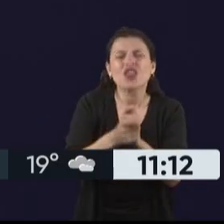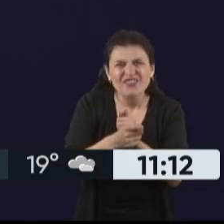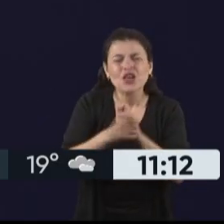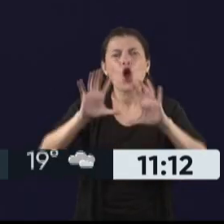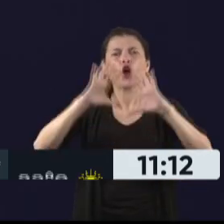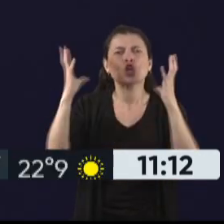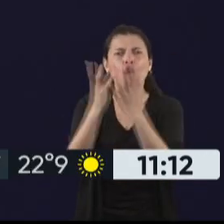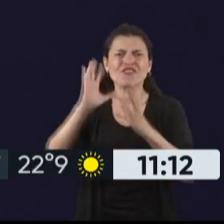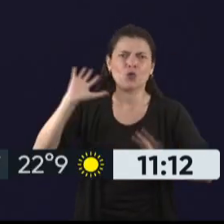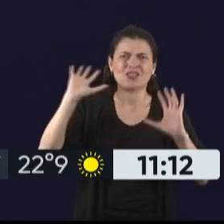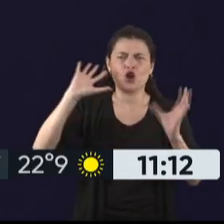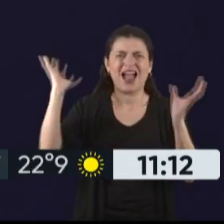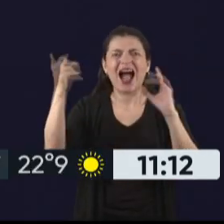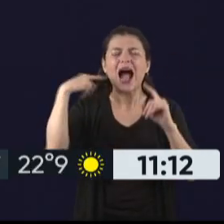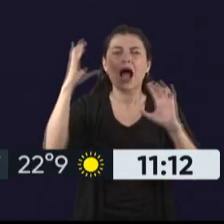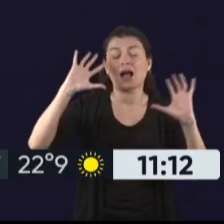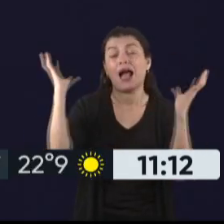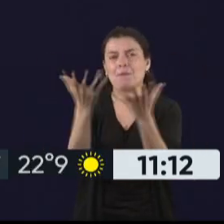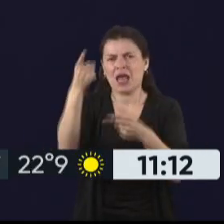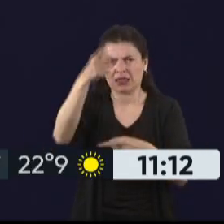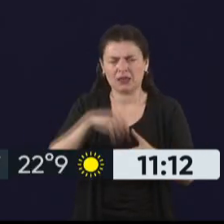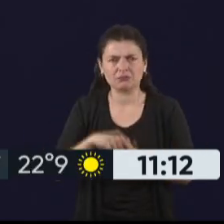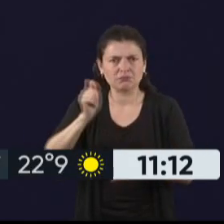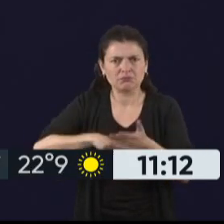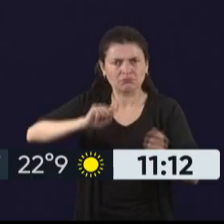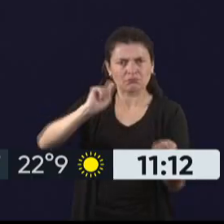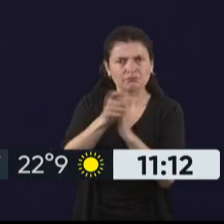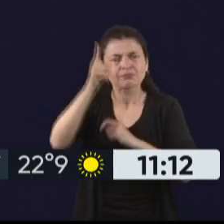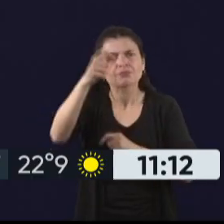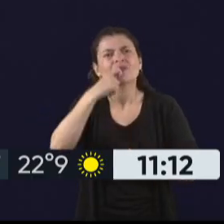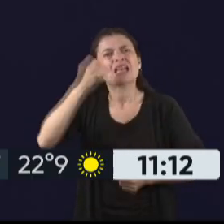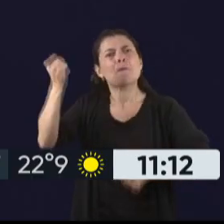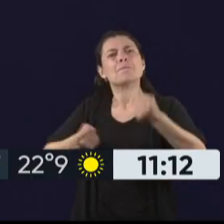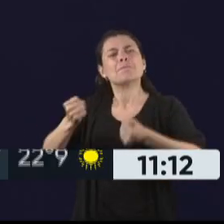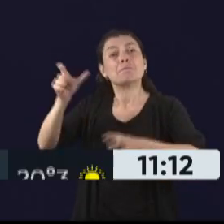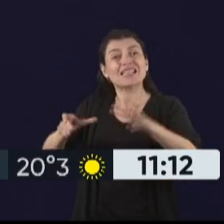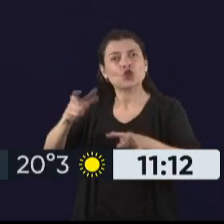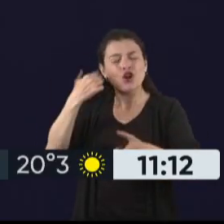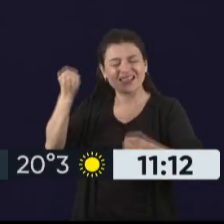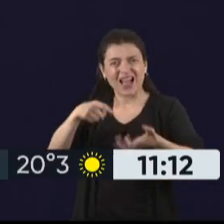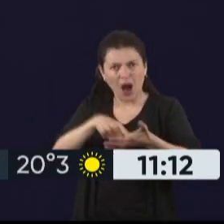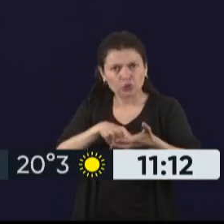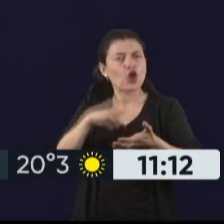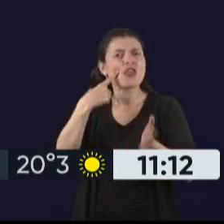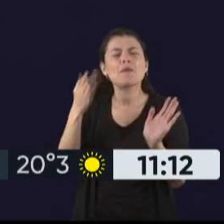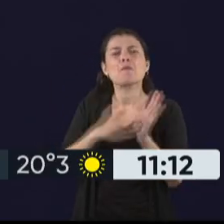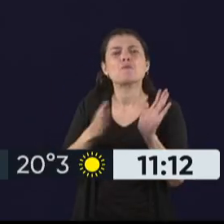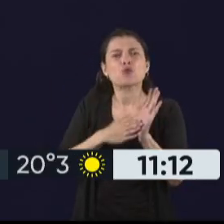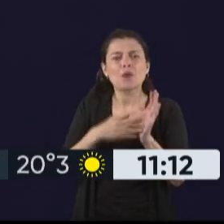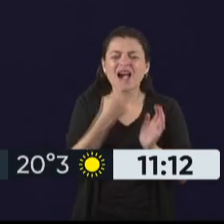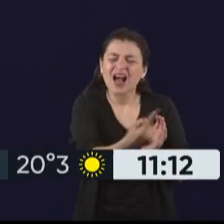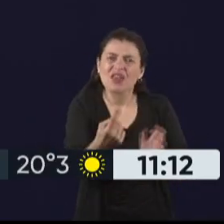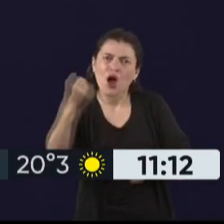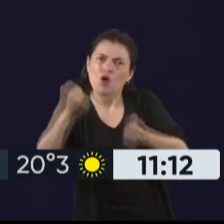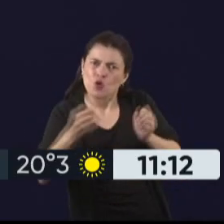ambiental. Este trámite obligaba a los importadores de vehículos a certificar cada unidad, aunque el modelo ya